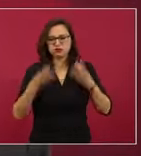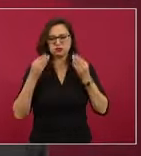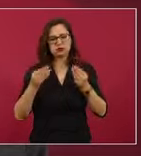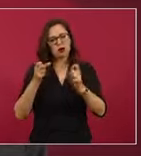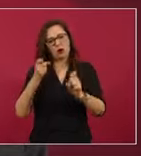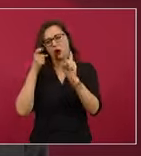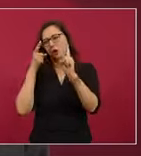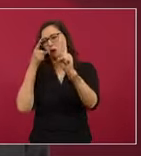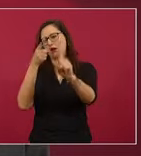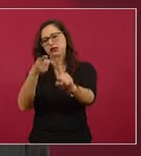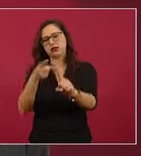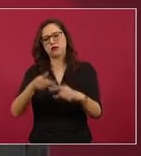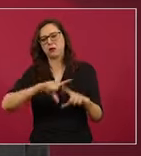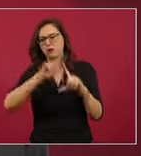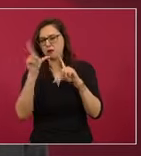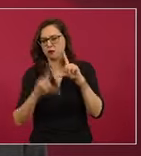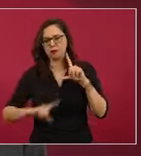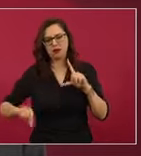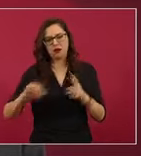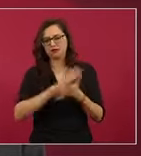la transformación del país.